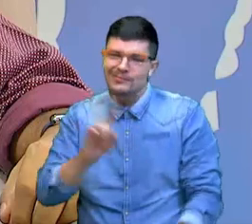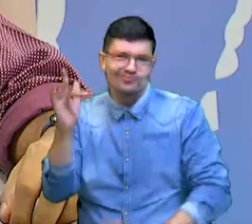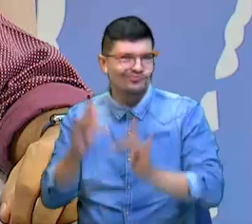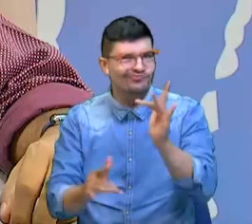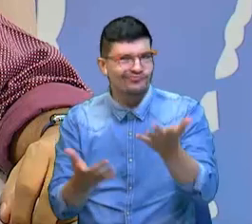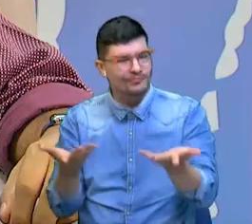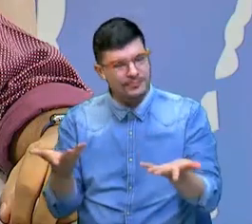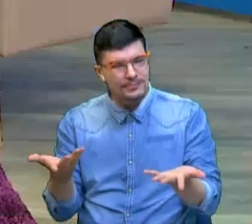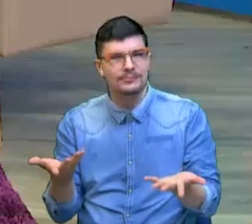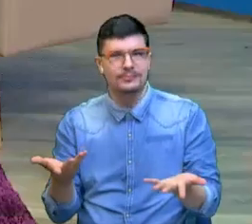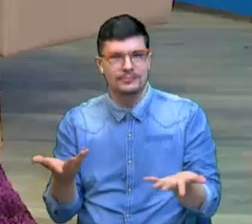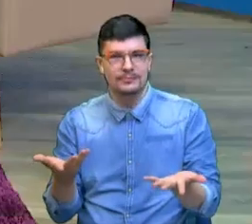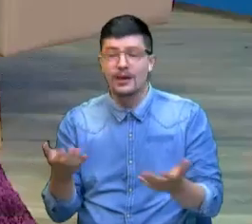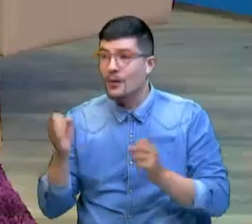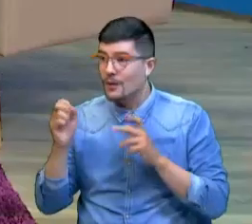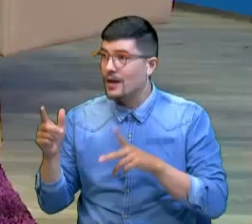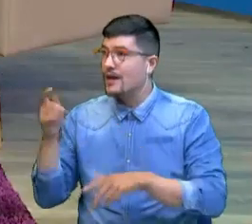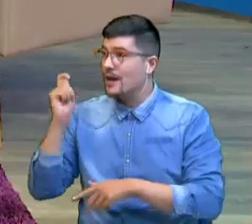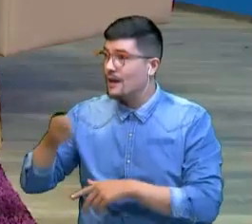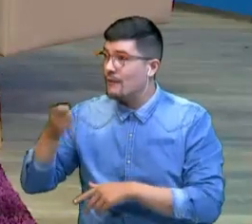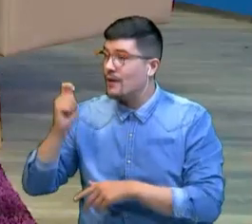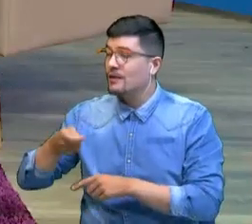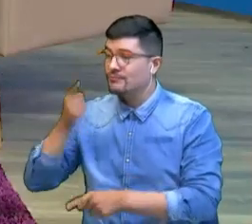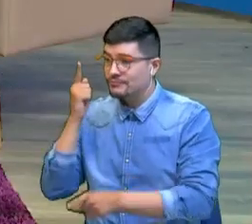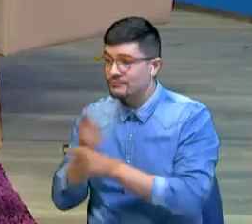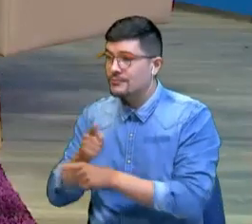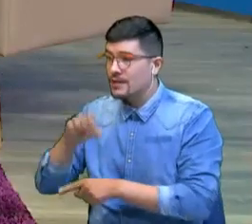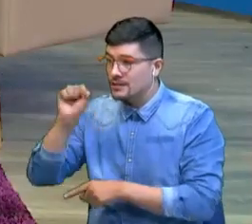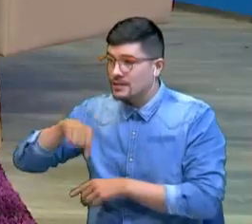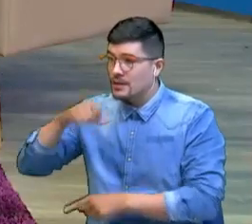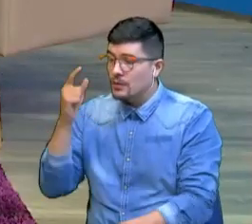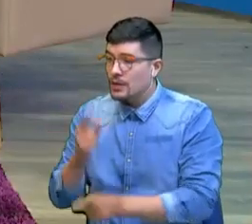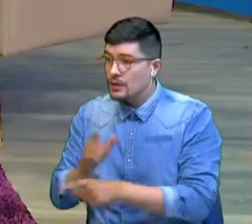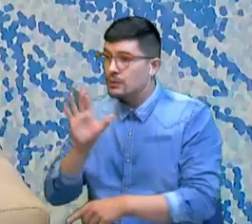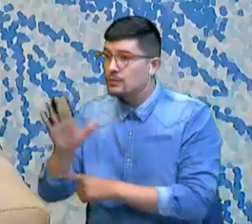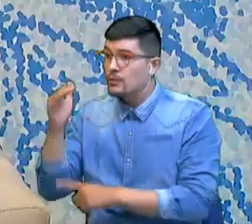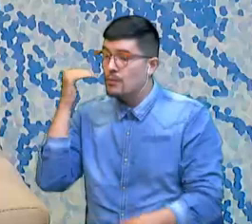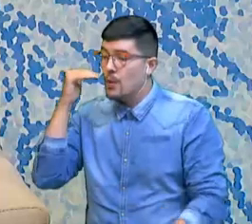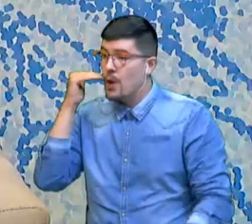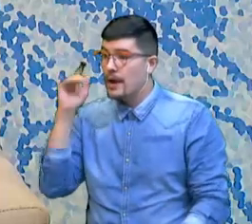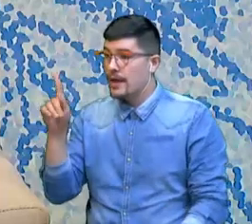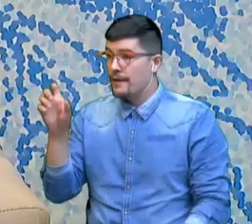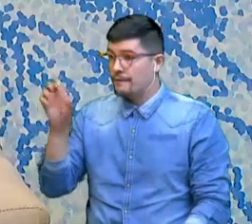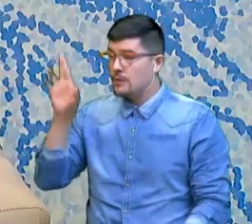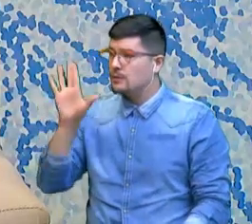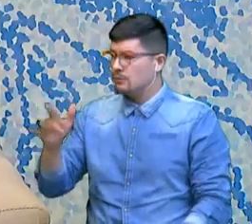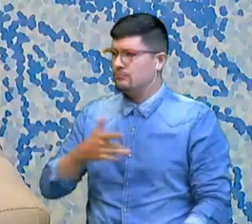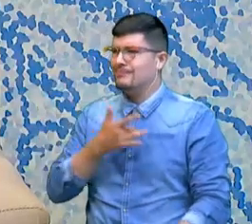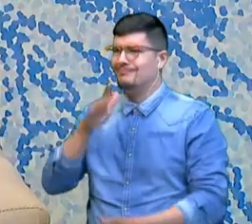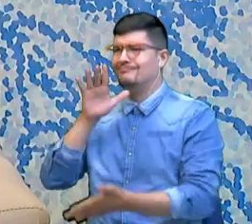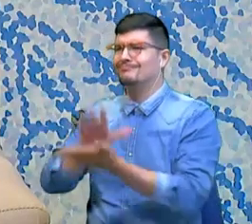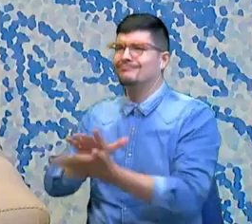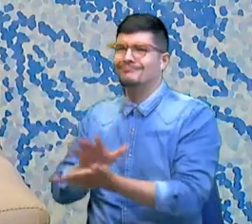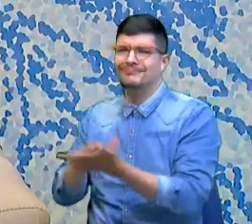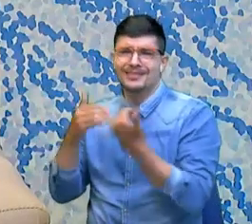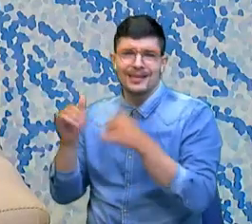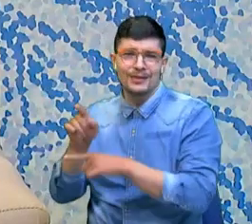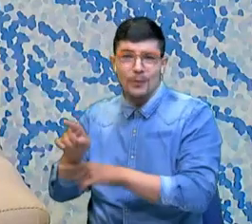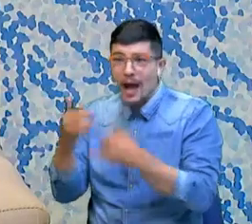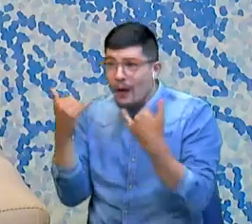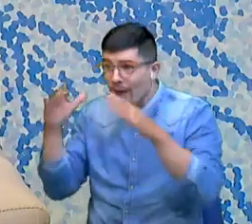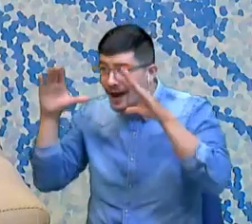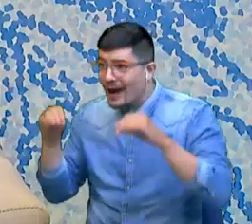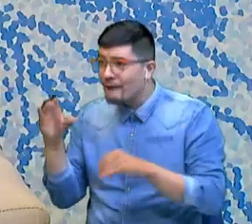Muy bien, abogado. Entonces, doña Flor, esté tranquila, por lo pronto no se va a